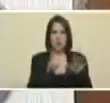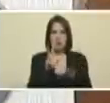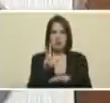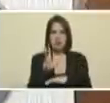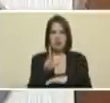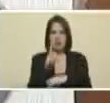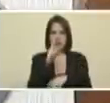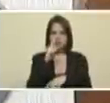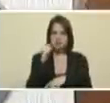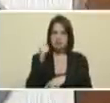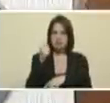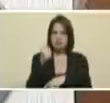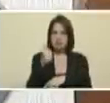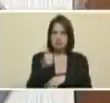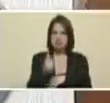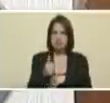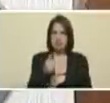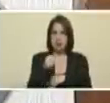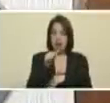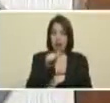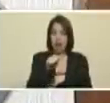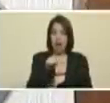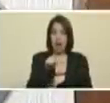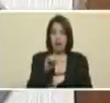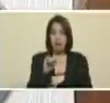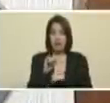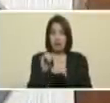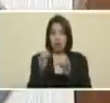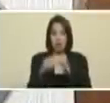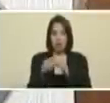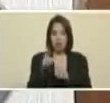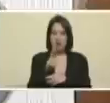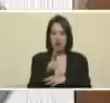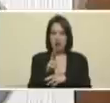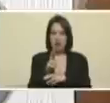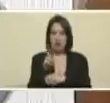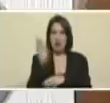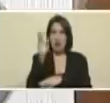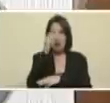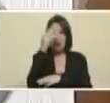y Ali Rodríguez siguió desde la Causa R levantando una bandera